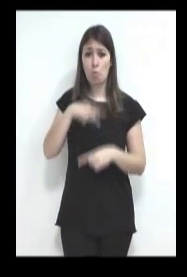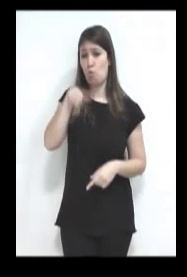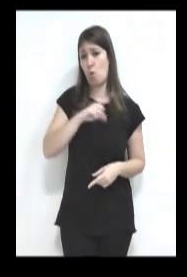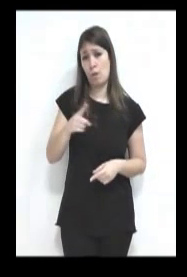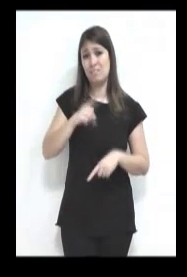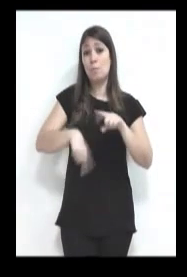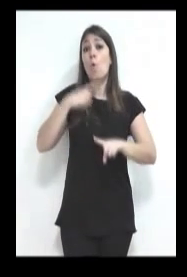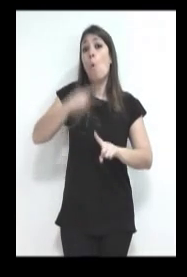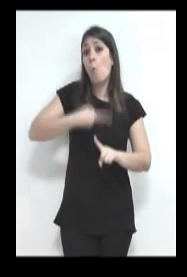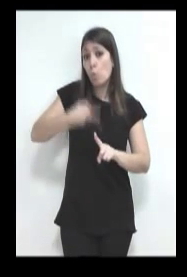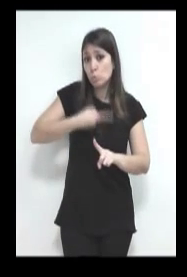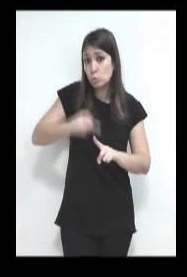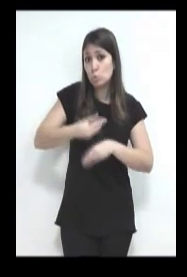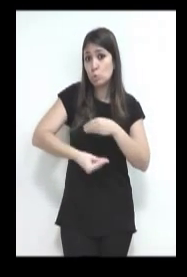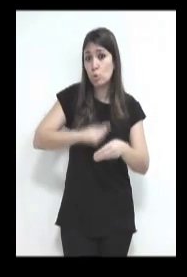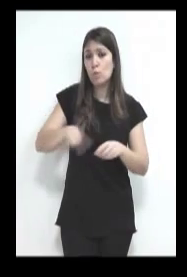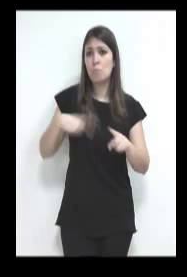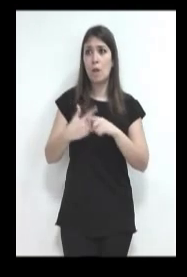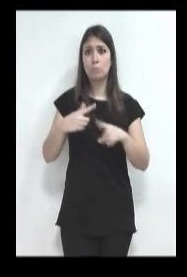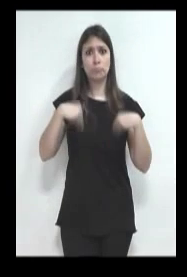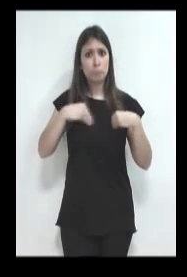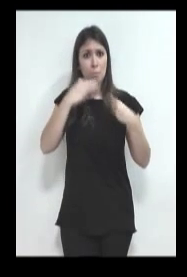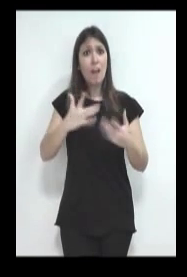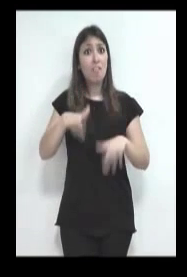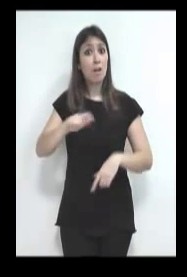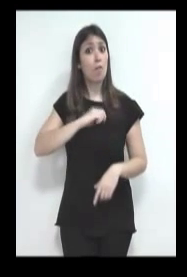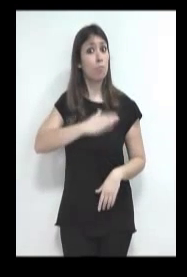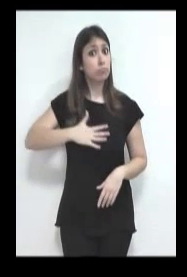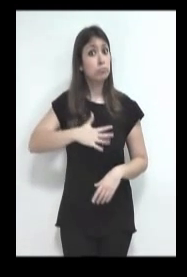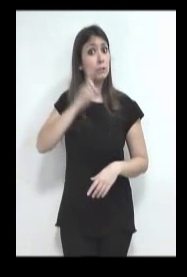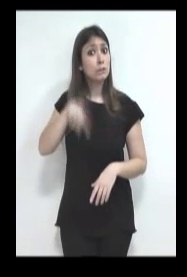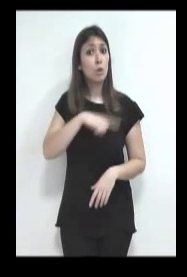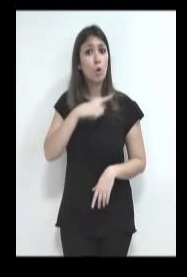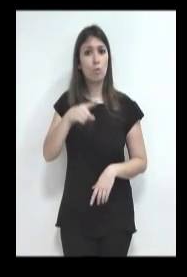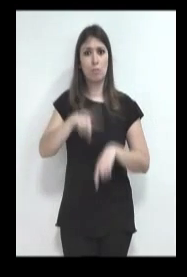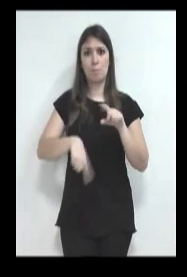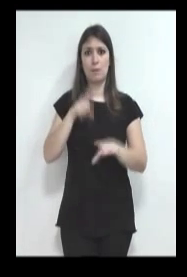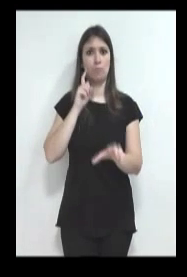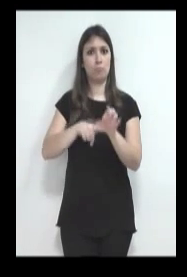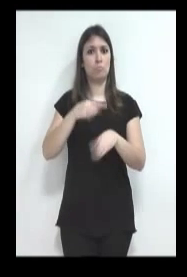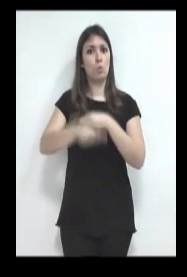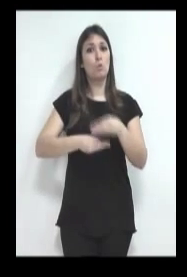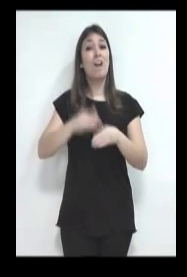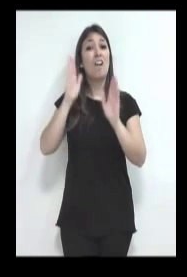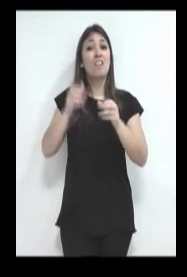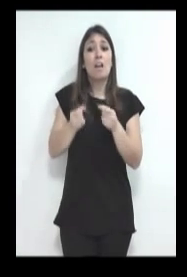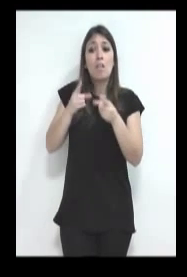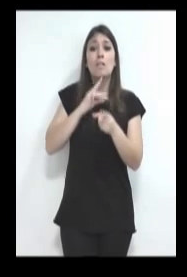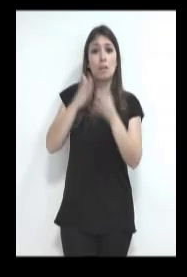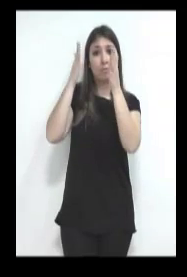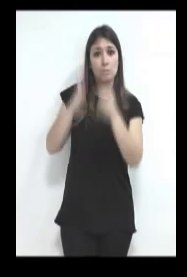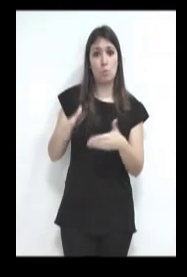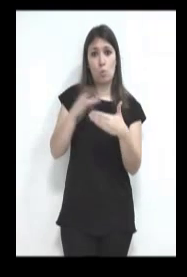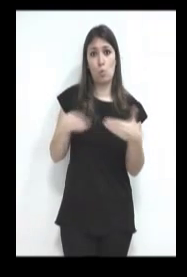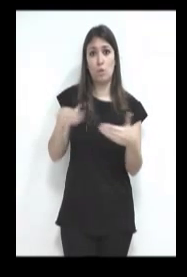el uso y por el disfrute y por el beneficio, etcétera, etcétera, por la participación que tienen los usuarios finales, que no son